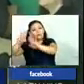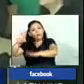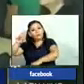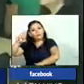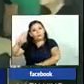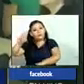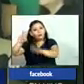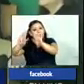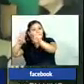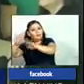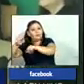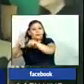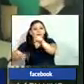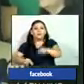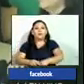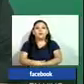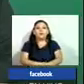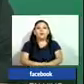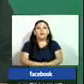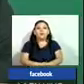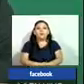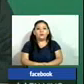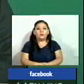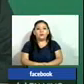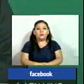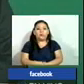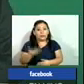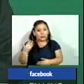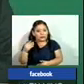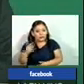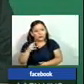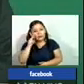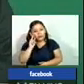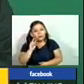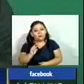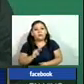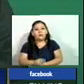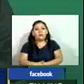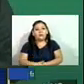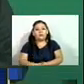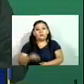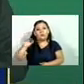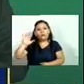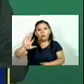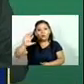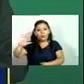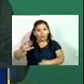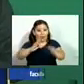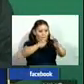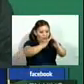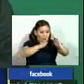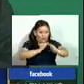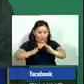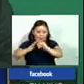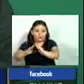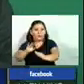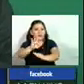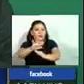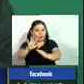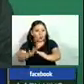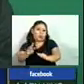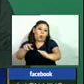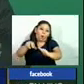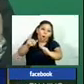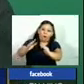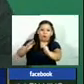.77 dólares Hemos anotado anotado que se harán 55 viviendas y se repararán